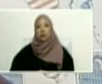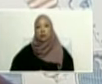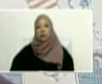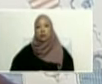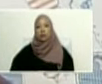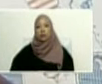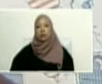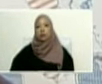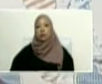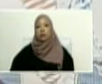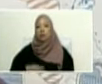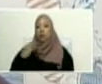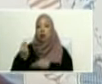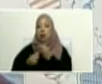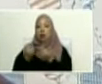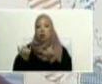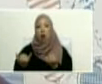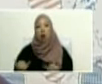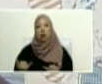¿Qué hacemos?